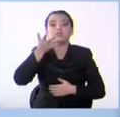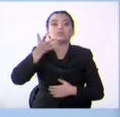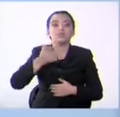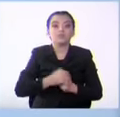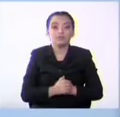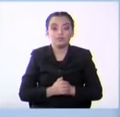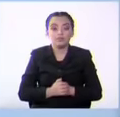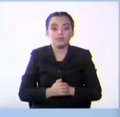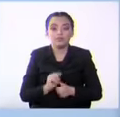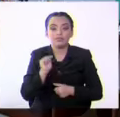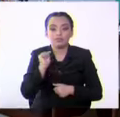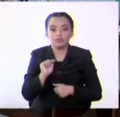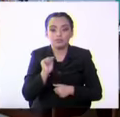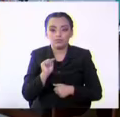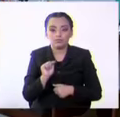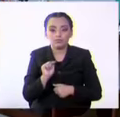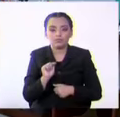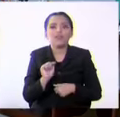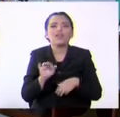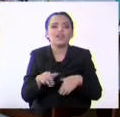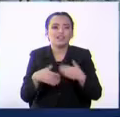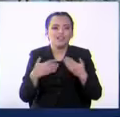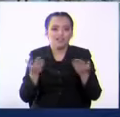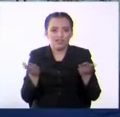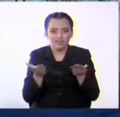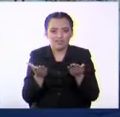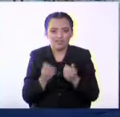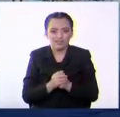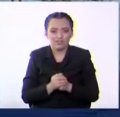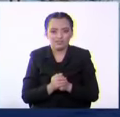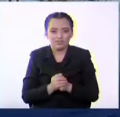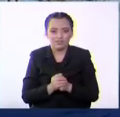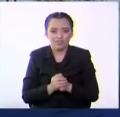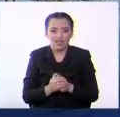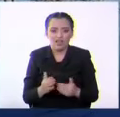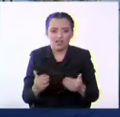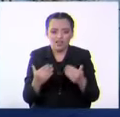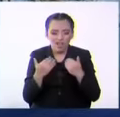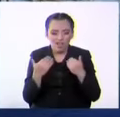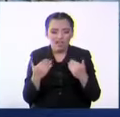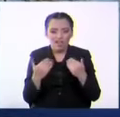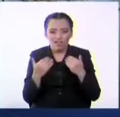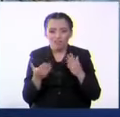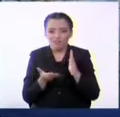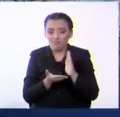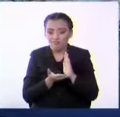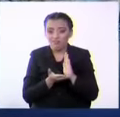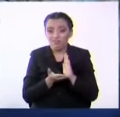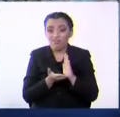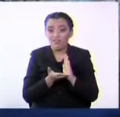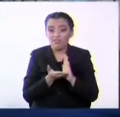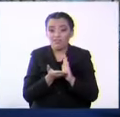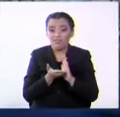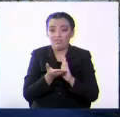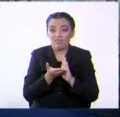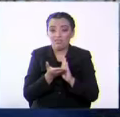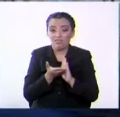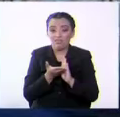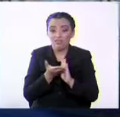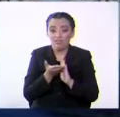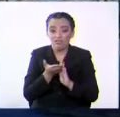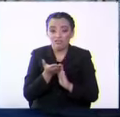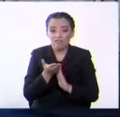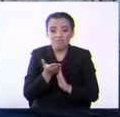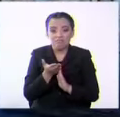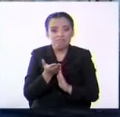consigo? Bueno, ante este aumento de la temperatura, primero existe una degradación del hábitat,